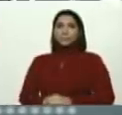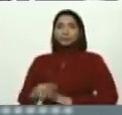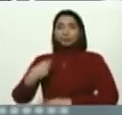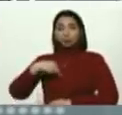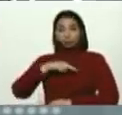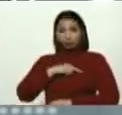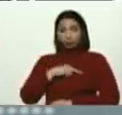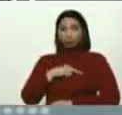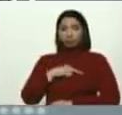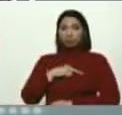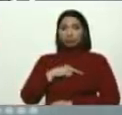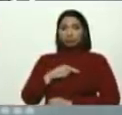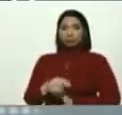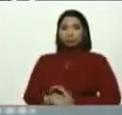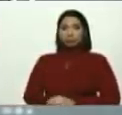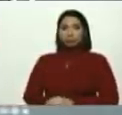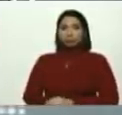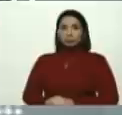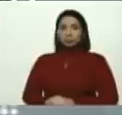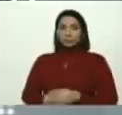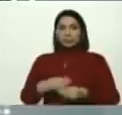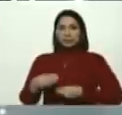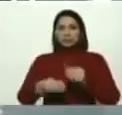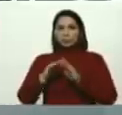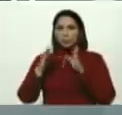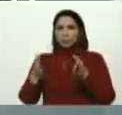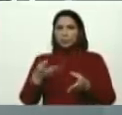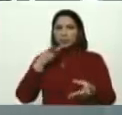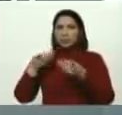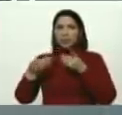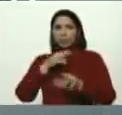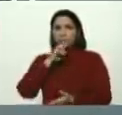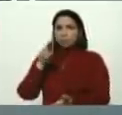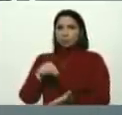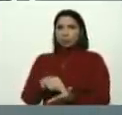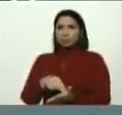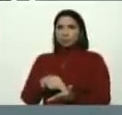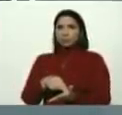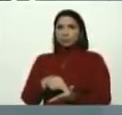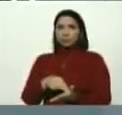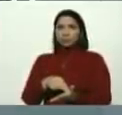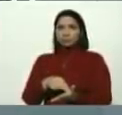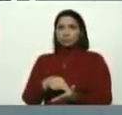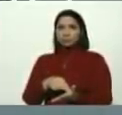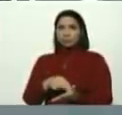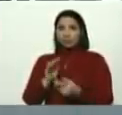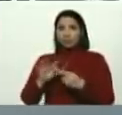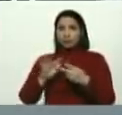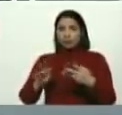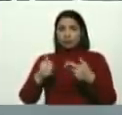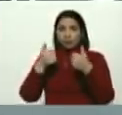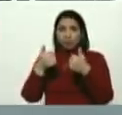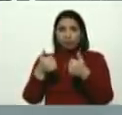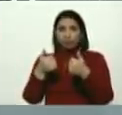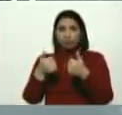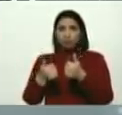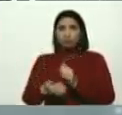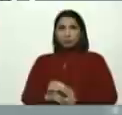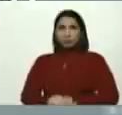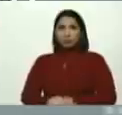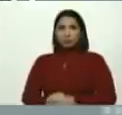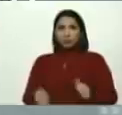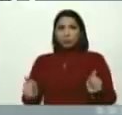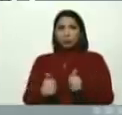nosotros instalamos una mesa de diálogo nacional que ha funcionado muy bien con